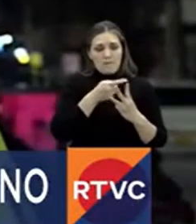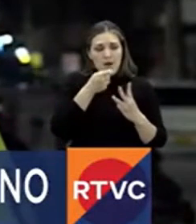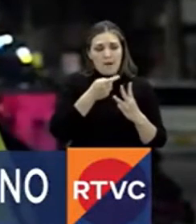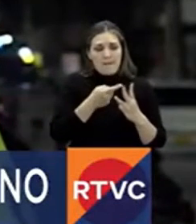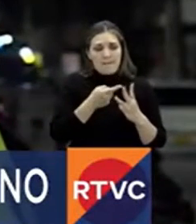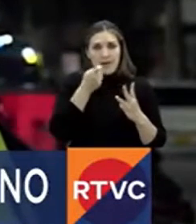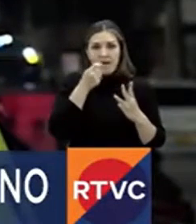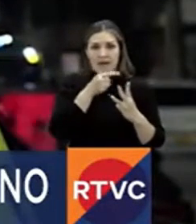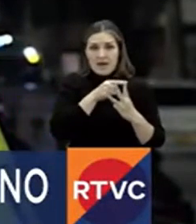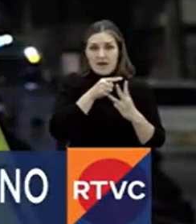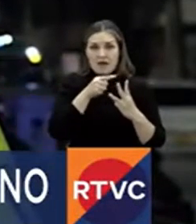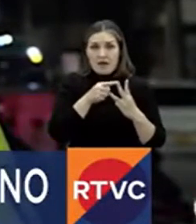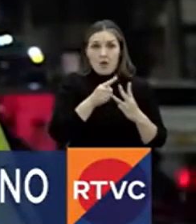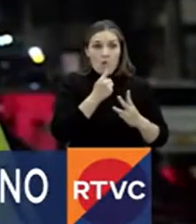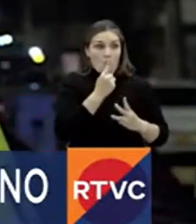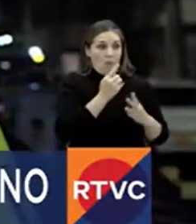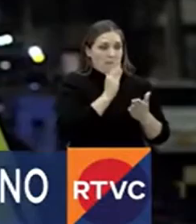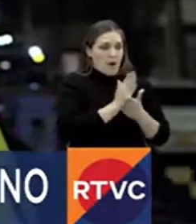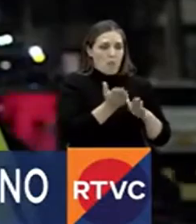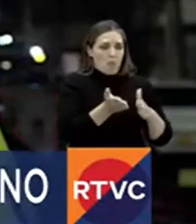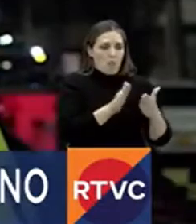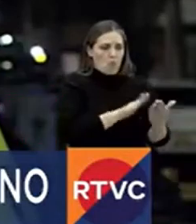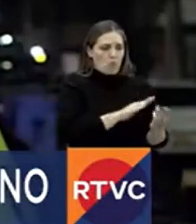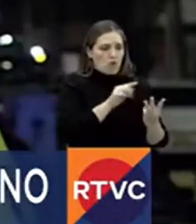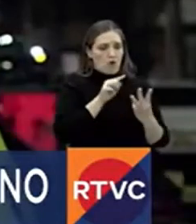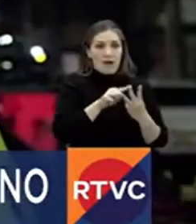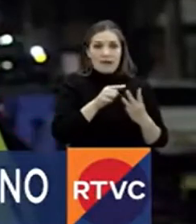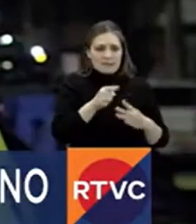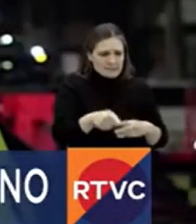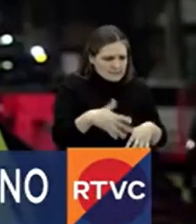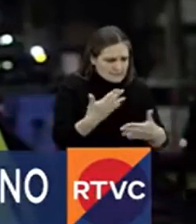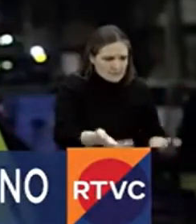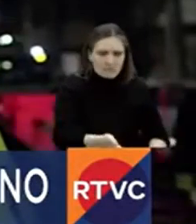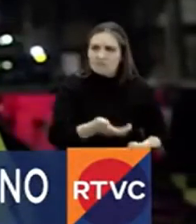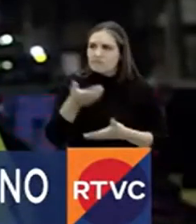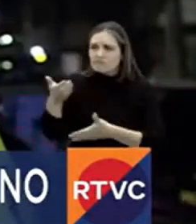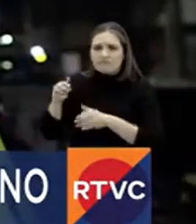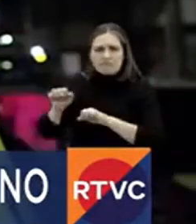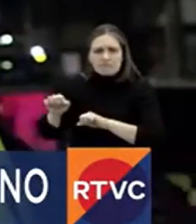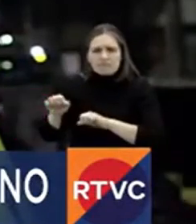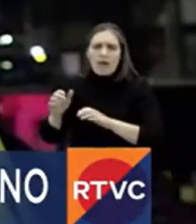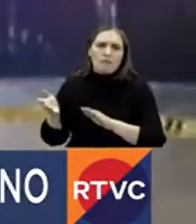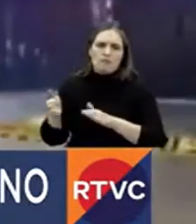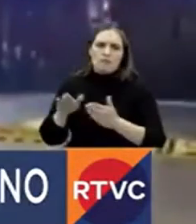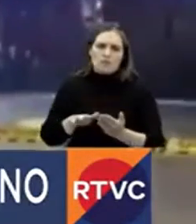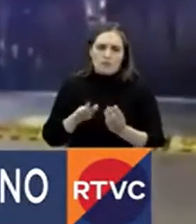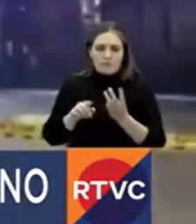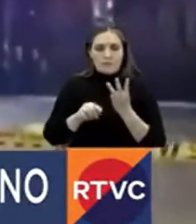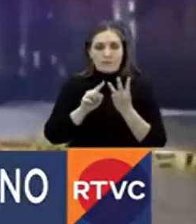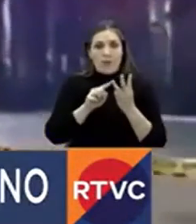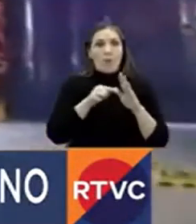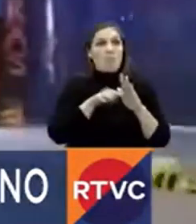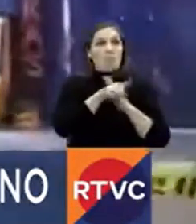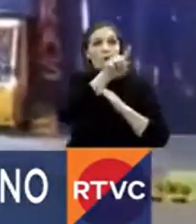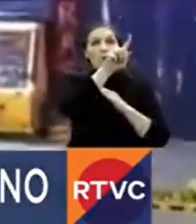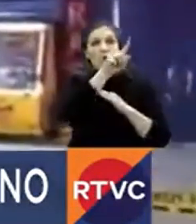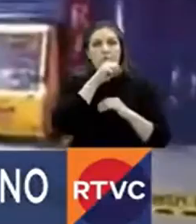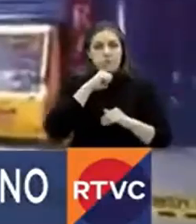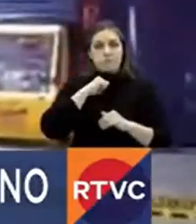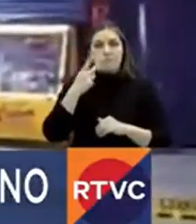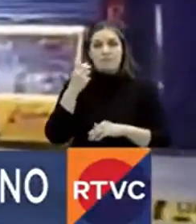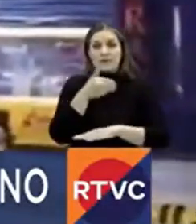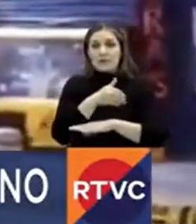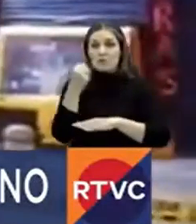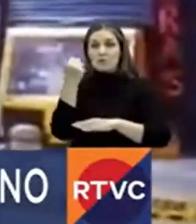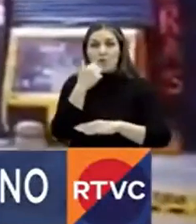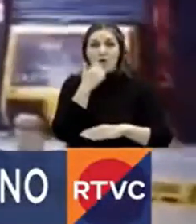tercer delincuente que huye del lugar de los hechos y ofrecemos una recompensa de hasta 20 millones de pesos. El comandante de la policía de